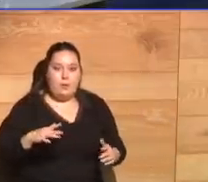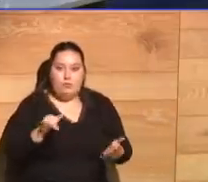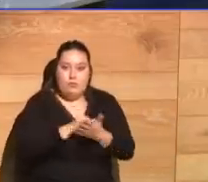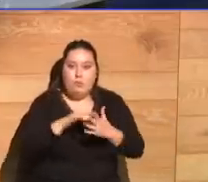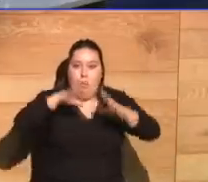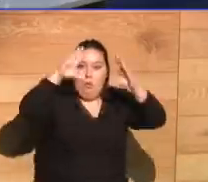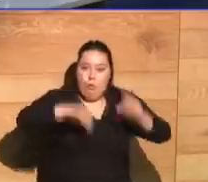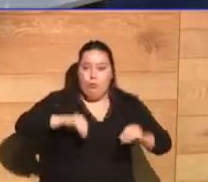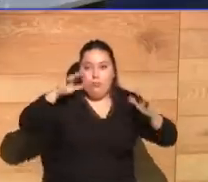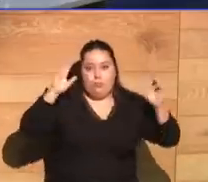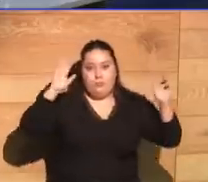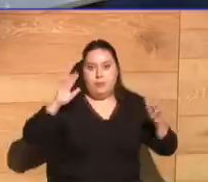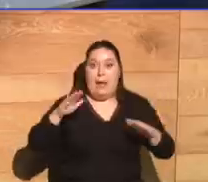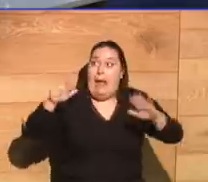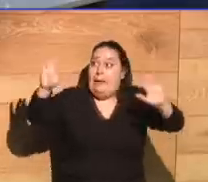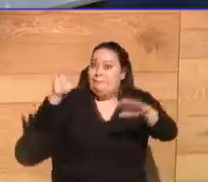Dice, ¡ostras! ¡Ay, claro,